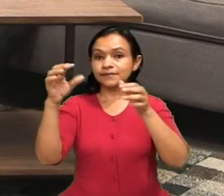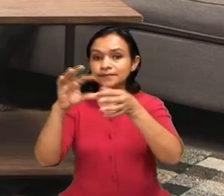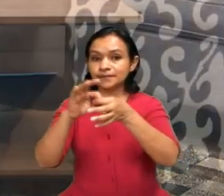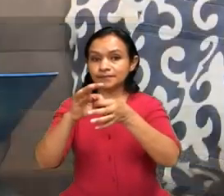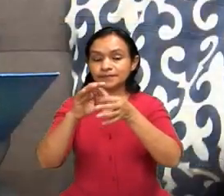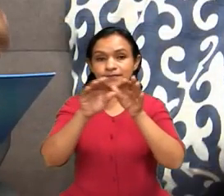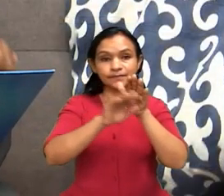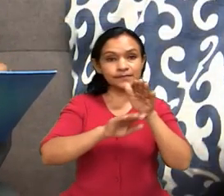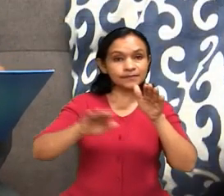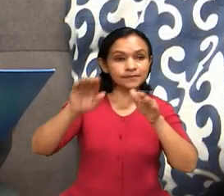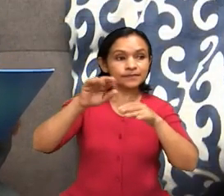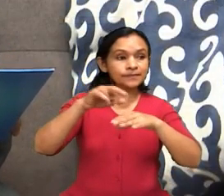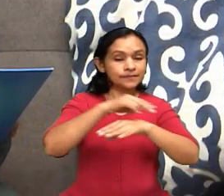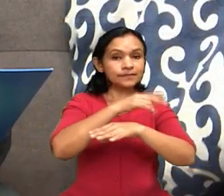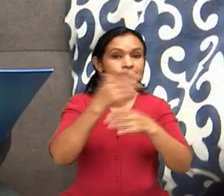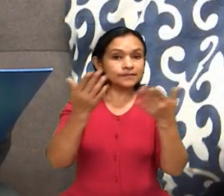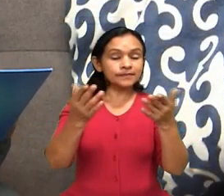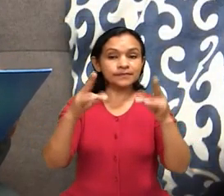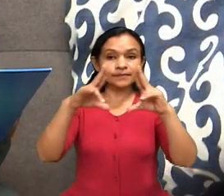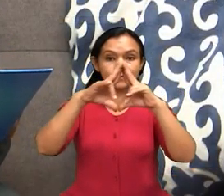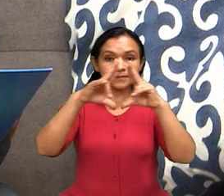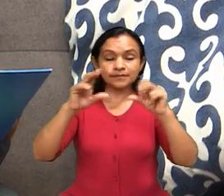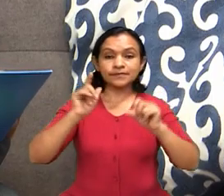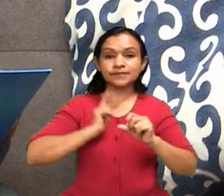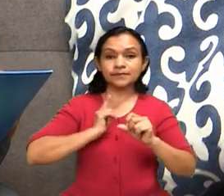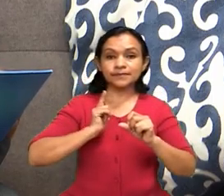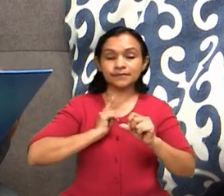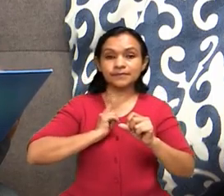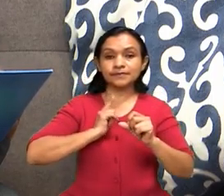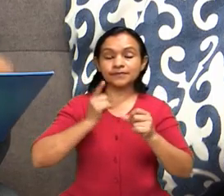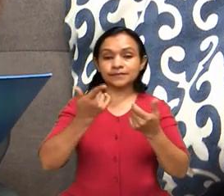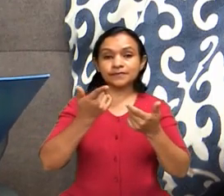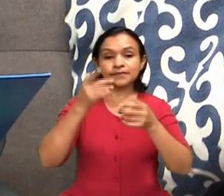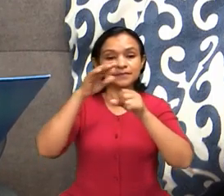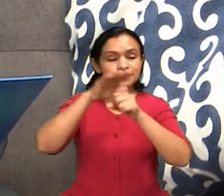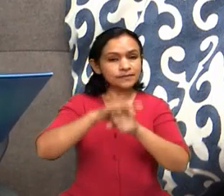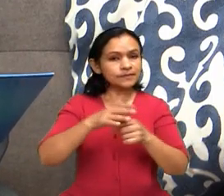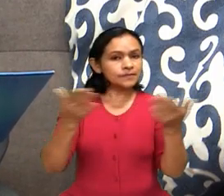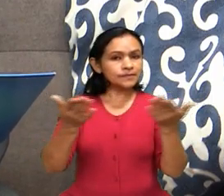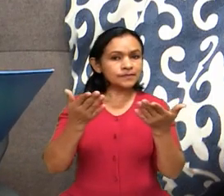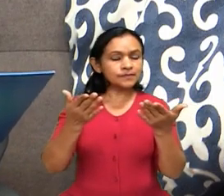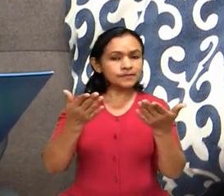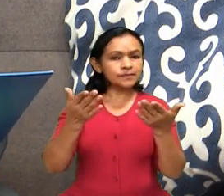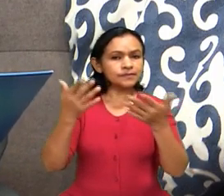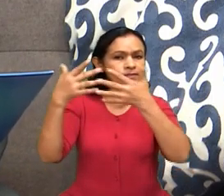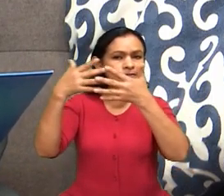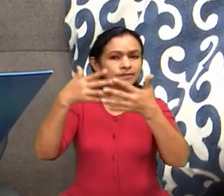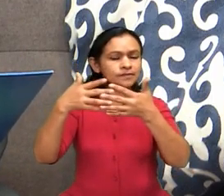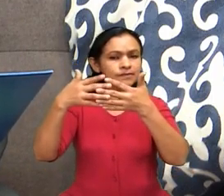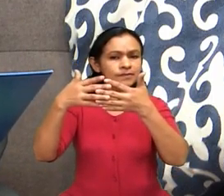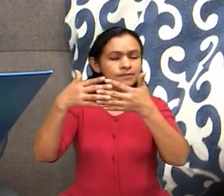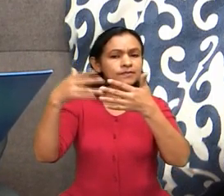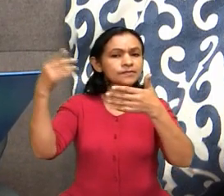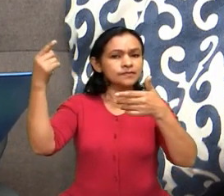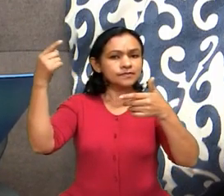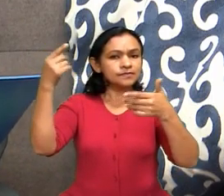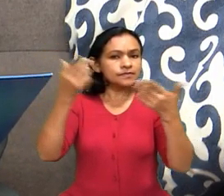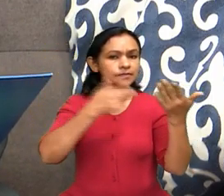ya con bastante camino andado, pero ahí Nicaragua también dentro de esa dinámica de emancipación. Agresiones imperiales de parte de los Estados